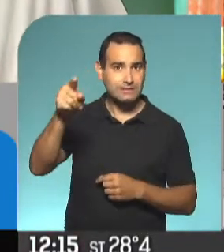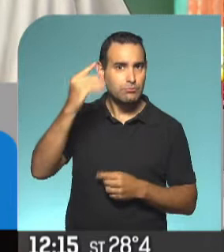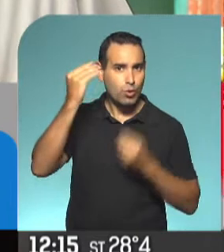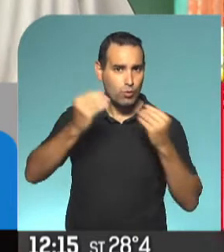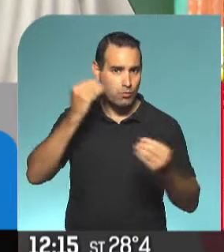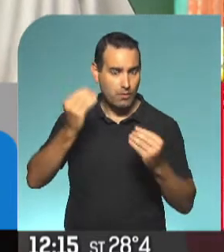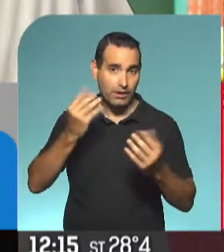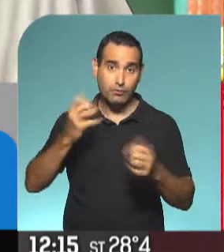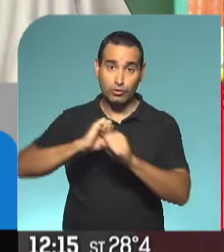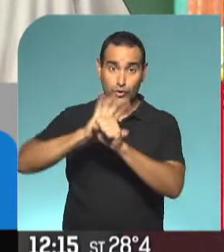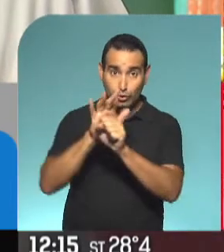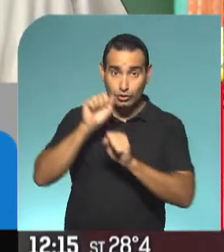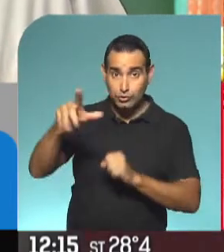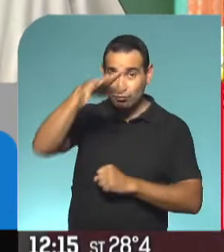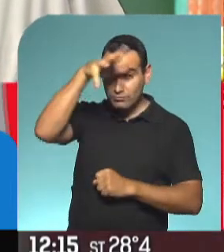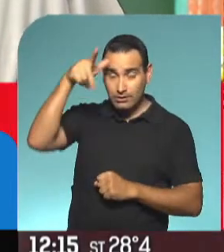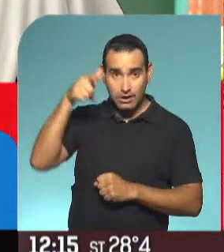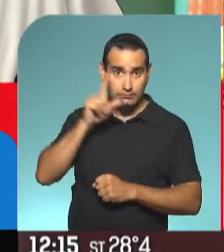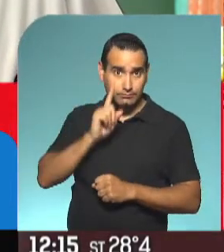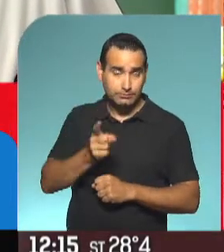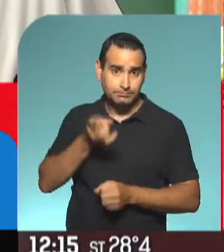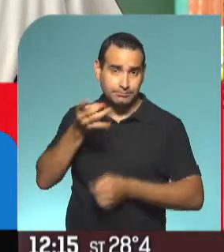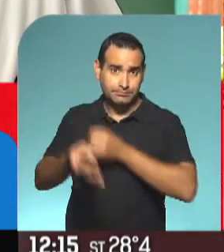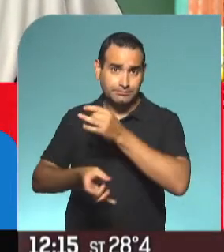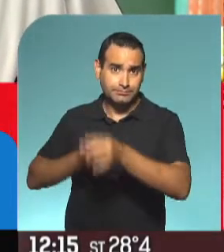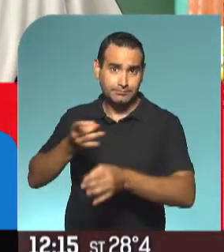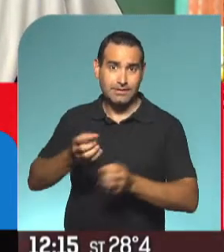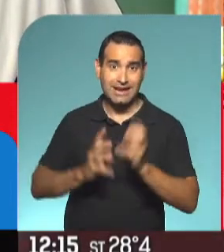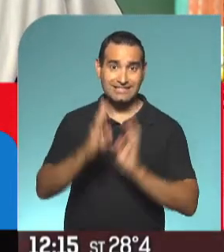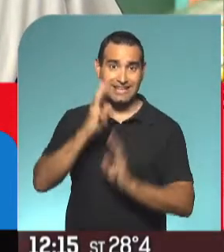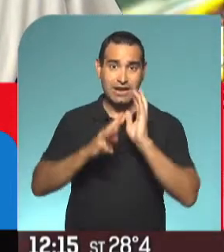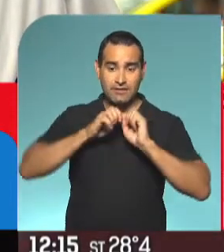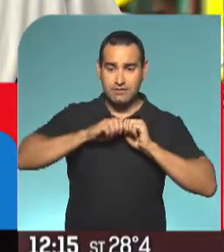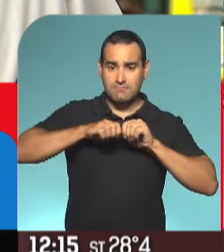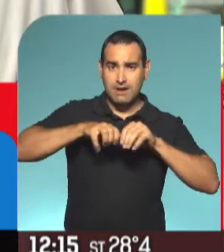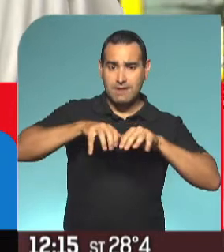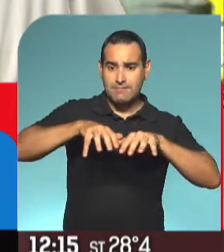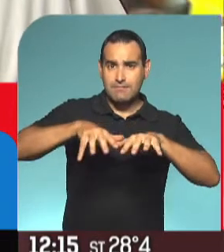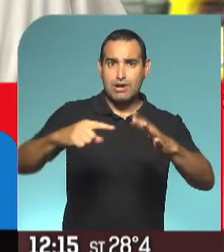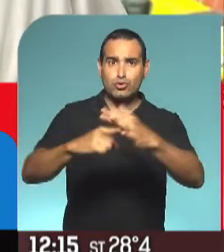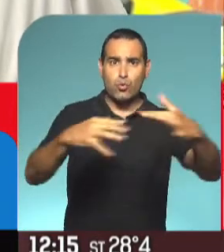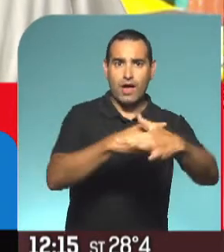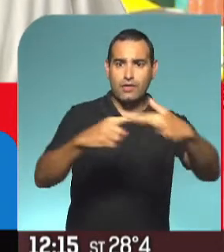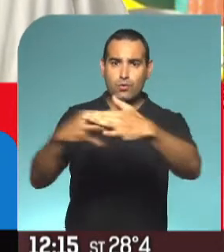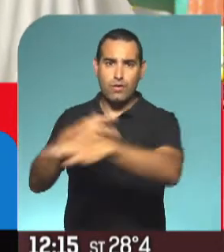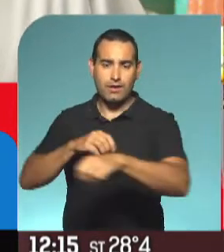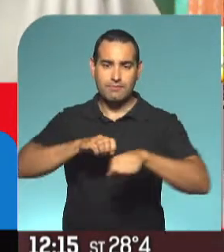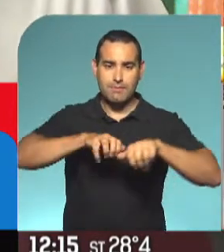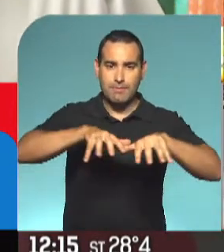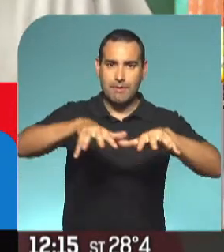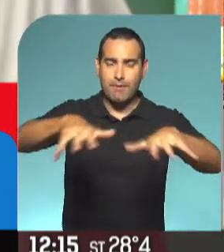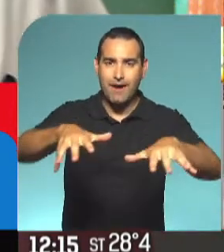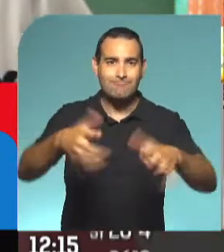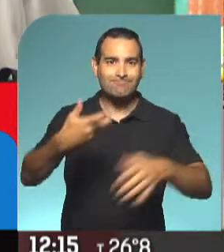tema, porque viene arrasando desde la selva hacia los sectores urbanos y no está funcionando